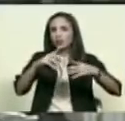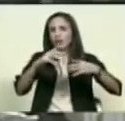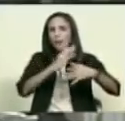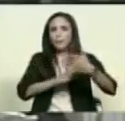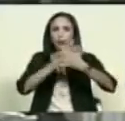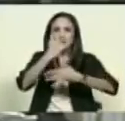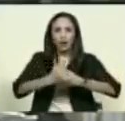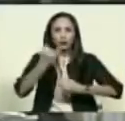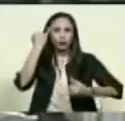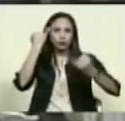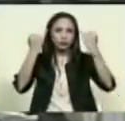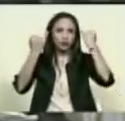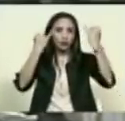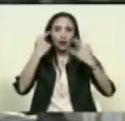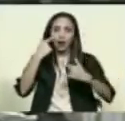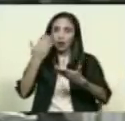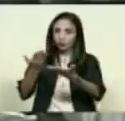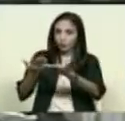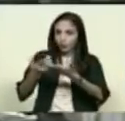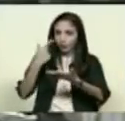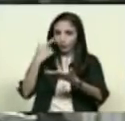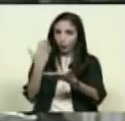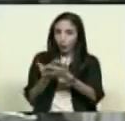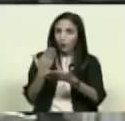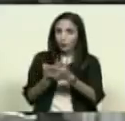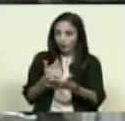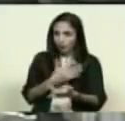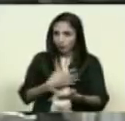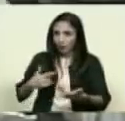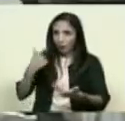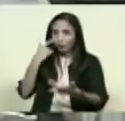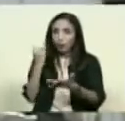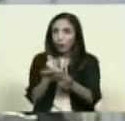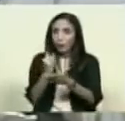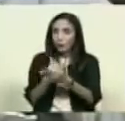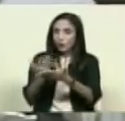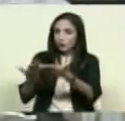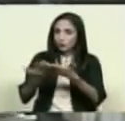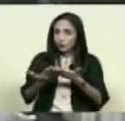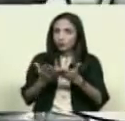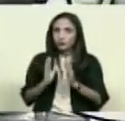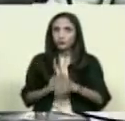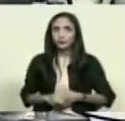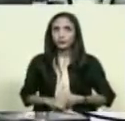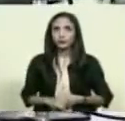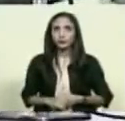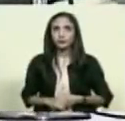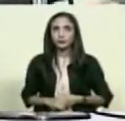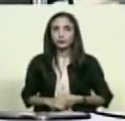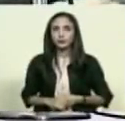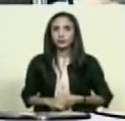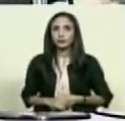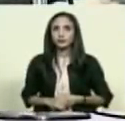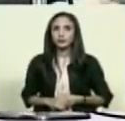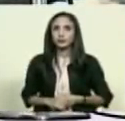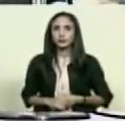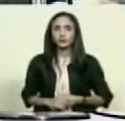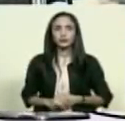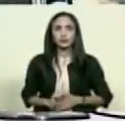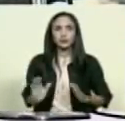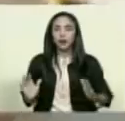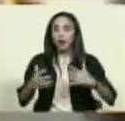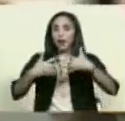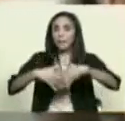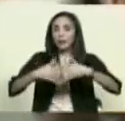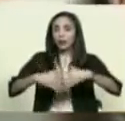y bueno, me den sorpresas. La gobernación de Miranda, una petrogranja gigantesca, industria